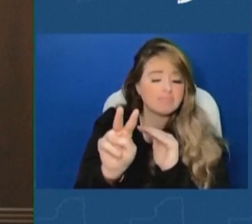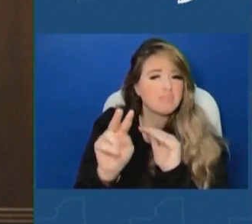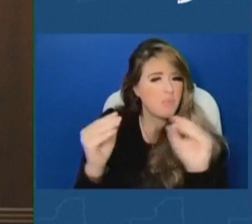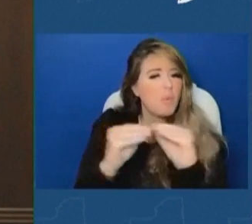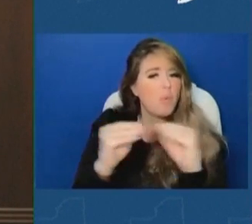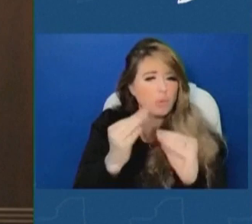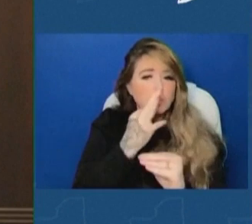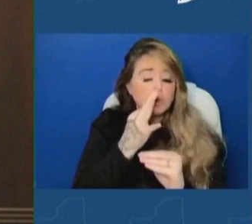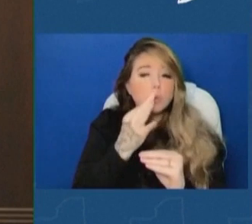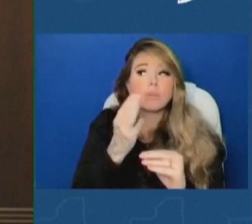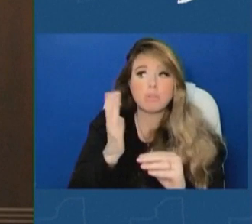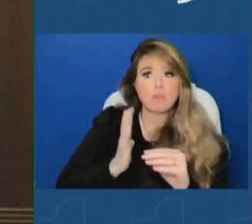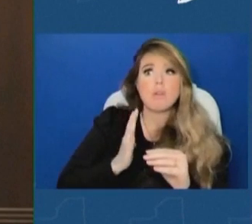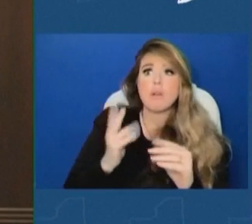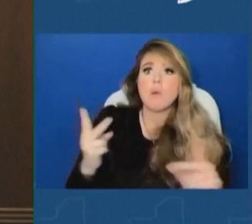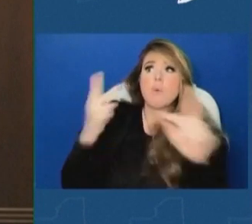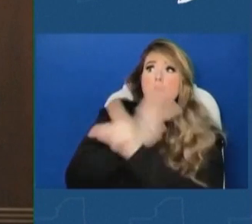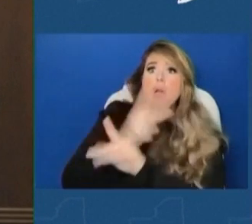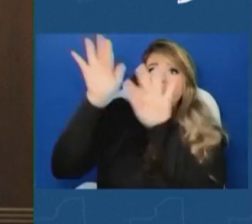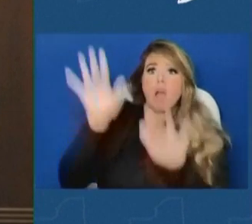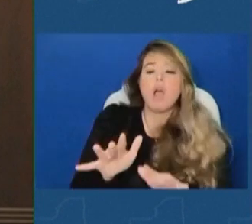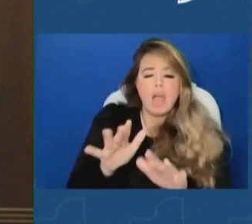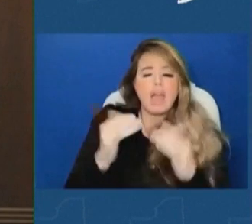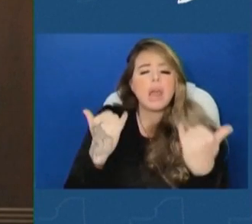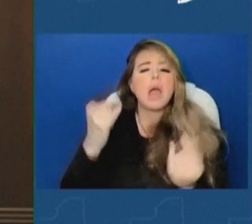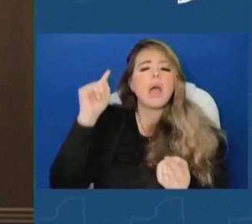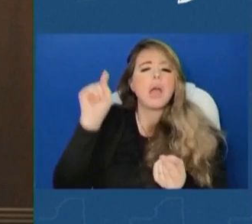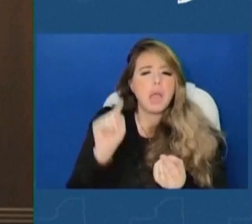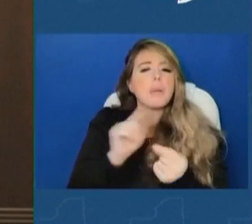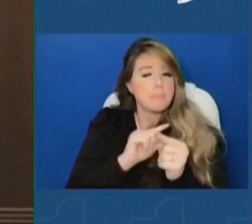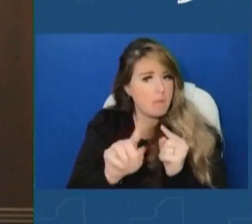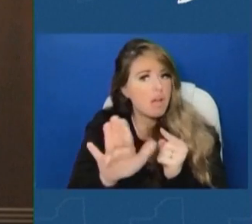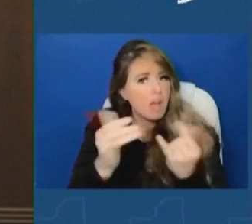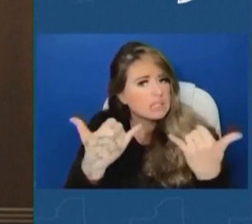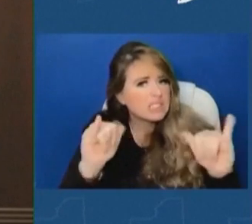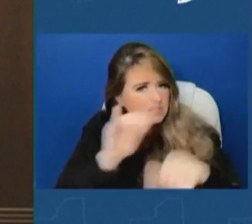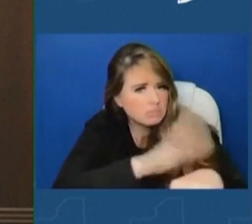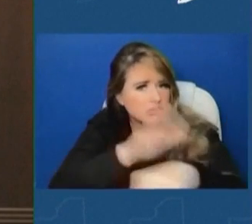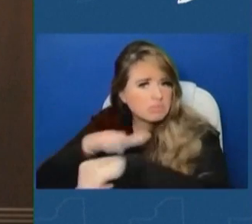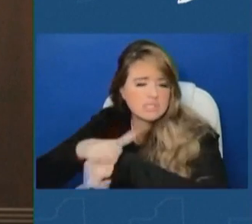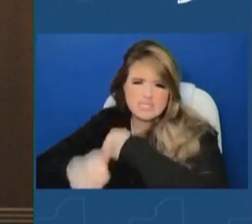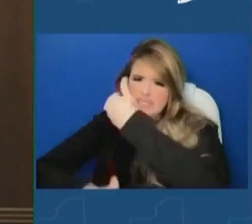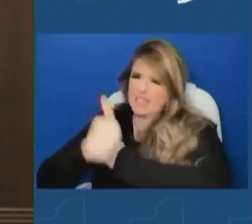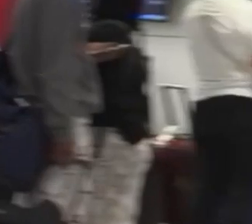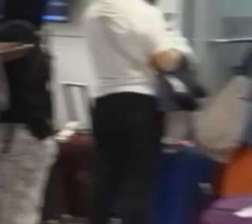menor. La situación no es tan mala como en los dos últimos días, pero sigue siendo peligroso estar en el exterior.